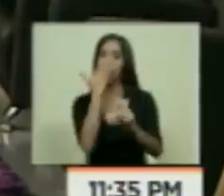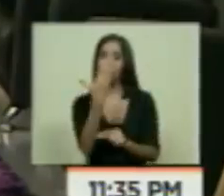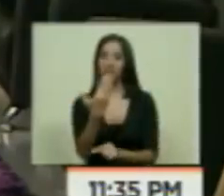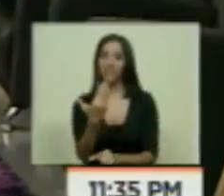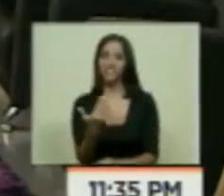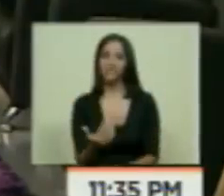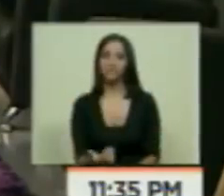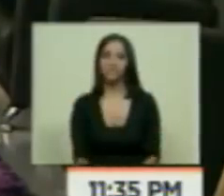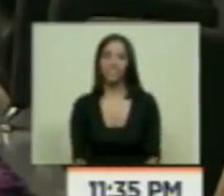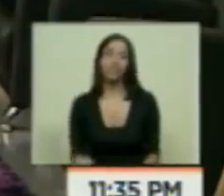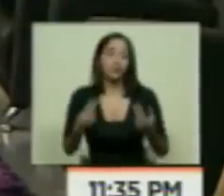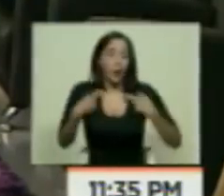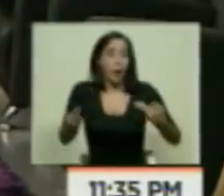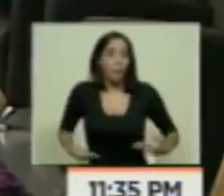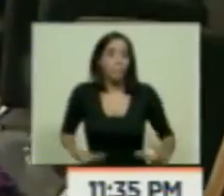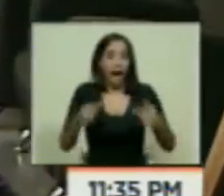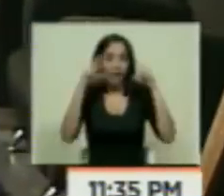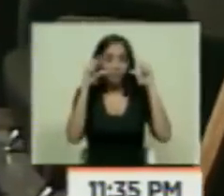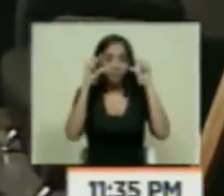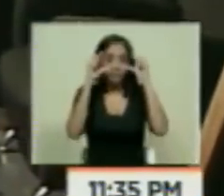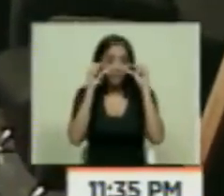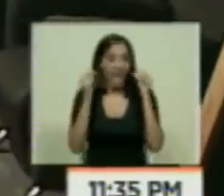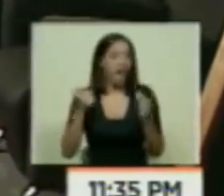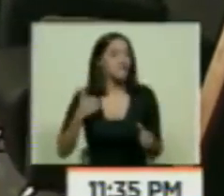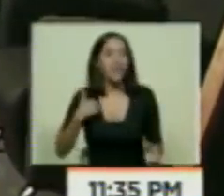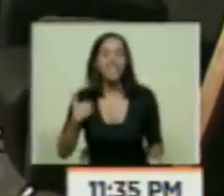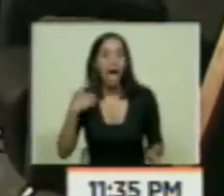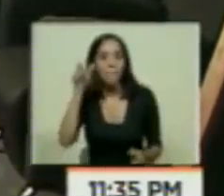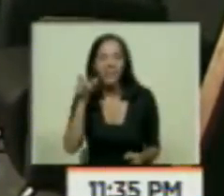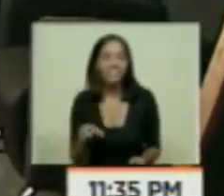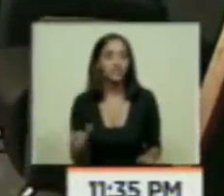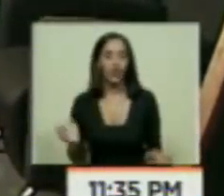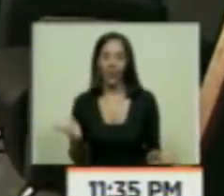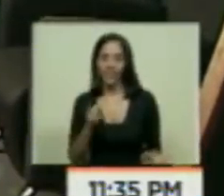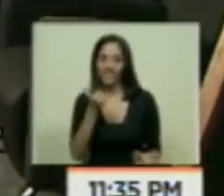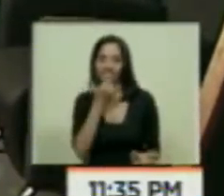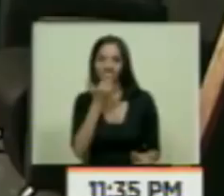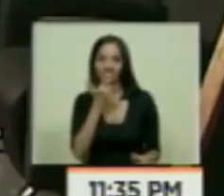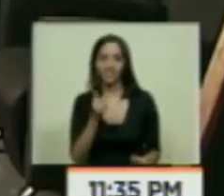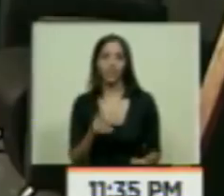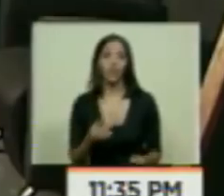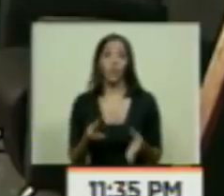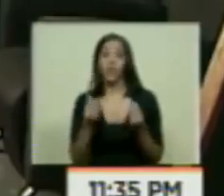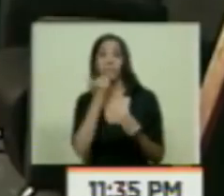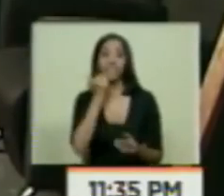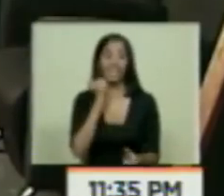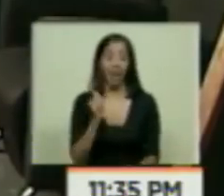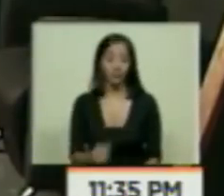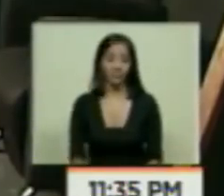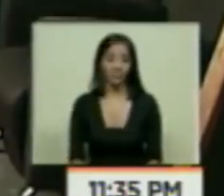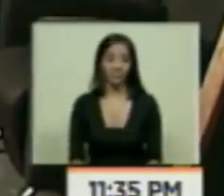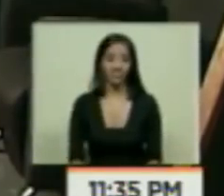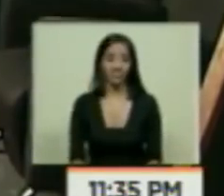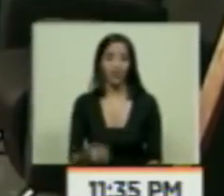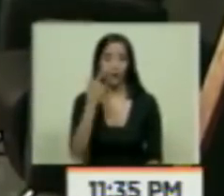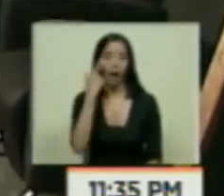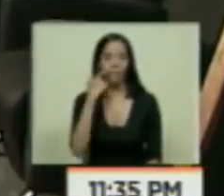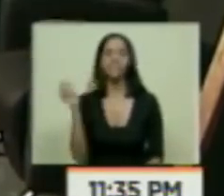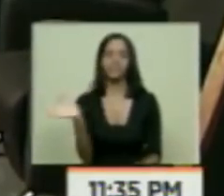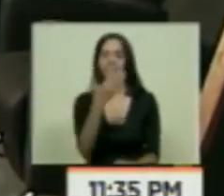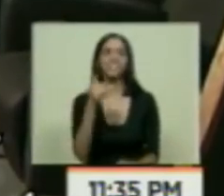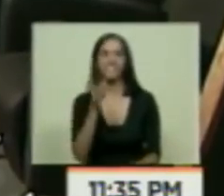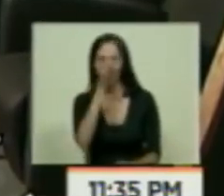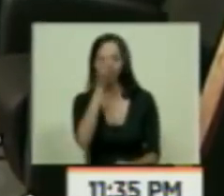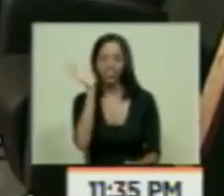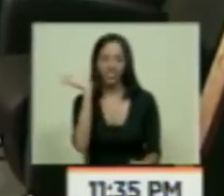Es de humano que la vista le pueda fallar a cualquiera. A cualquiera le puede fallar la vista. Mira, vamos al siguiente, vale. Vamos a la mamá de regalo.